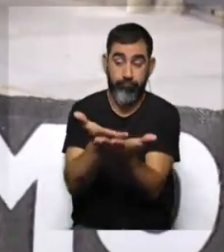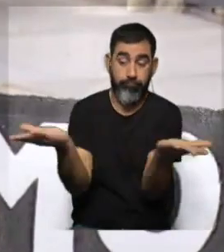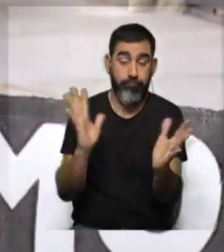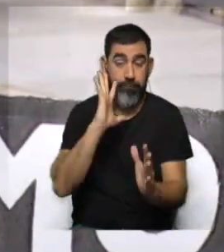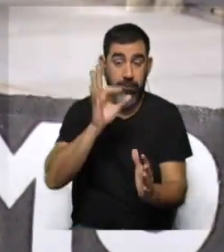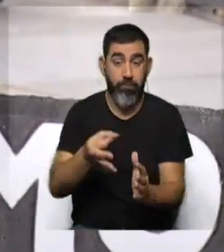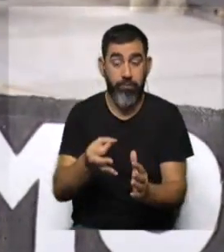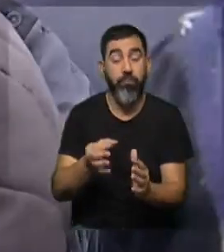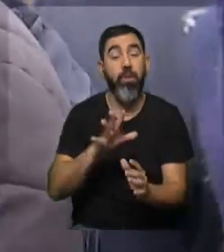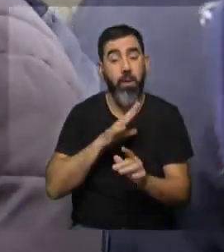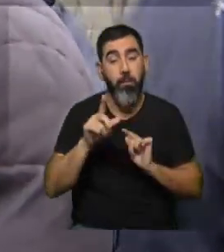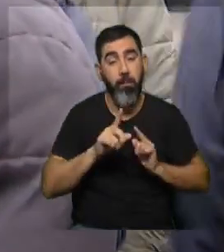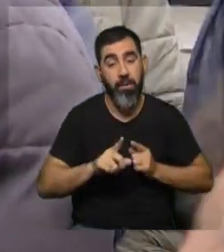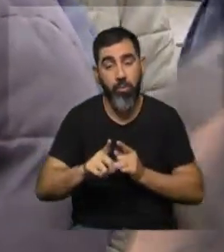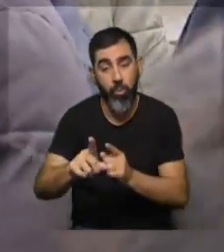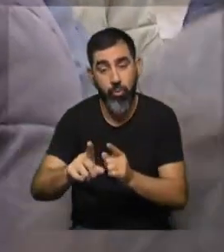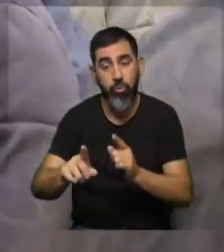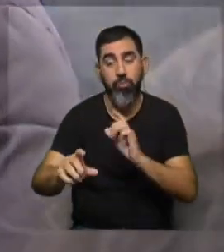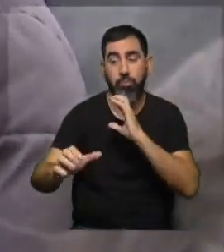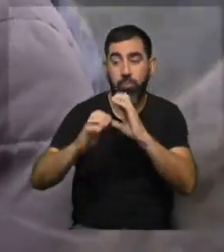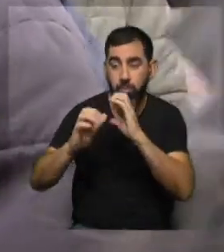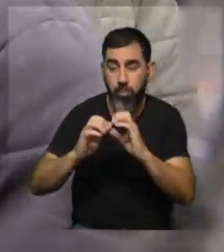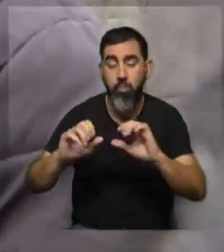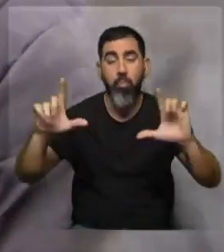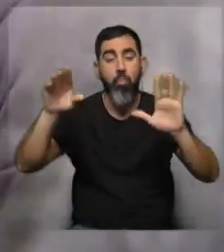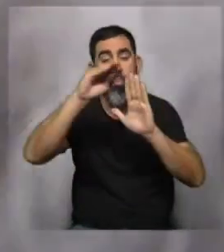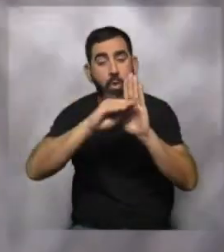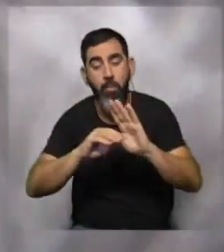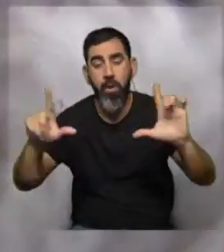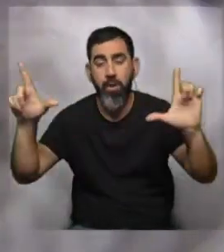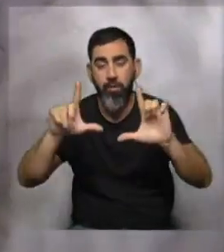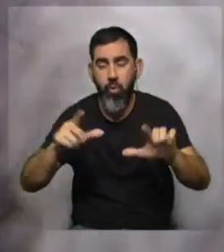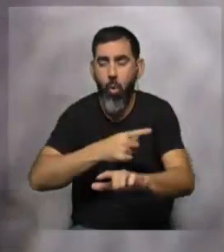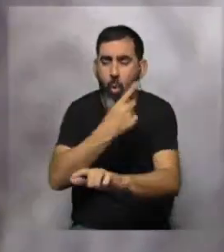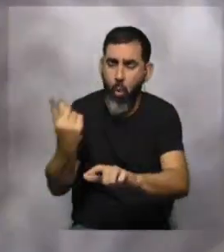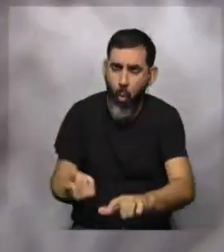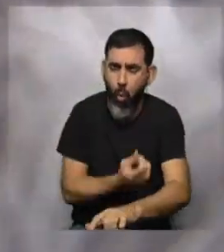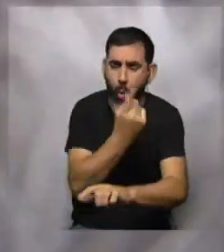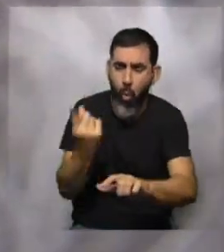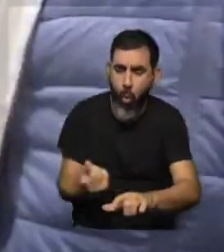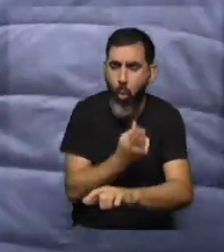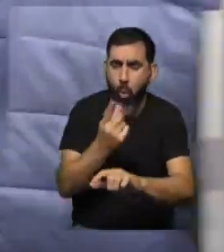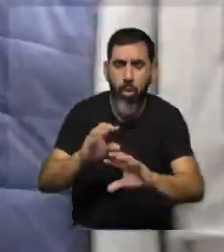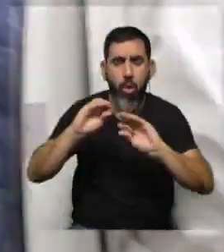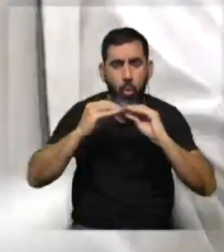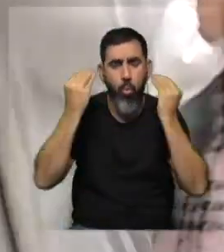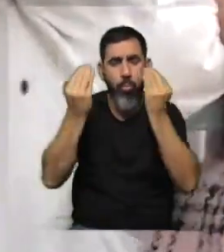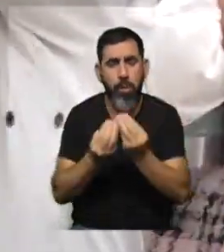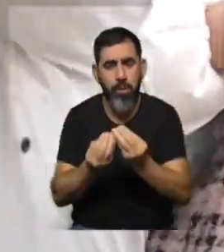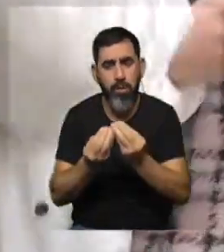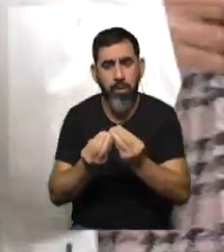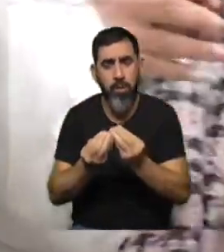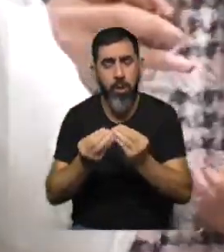hay una persecución mediática de algunos programas de televisión que nos han dedicado tres programas enteros a nuestra